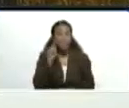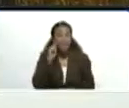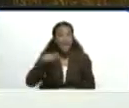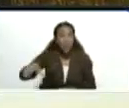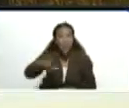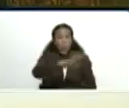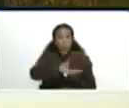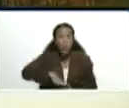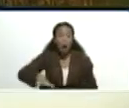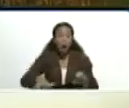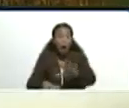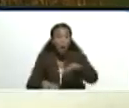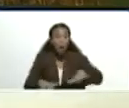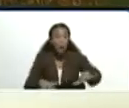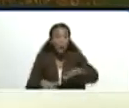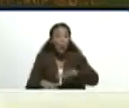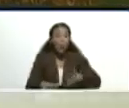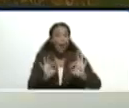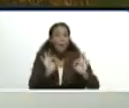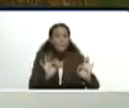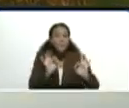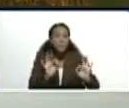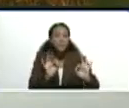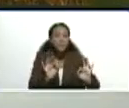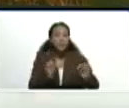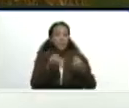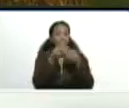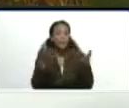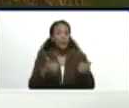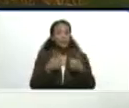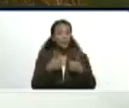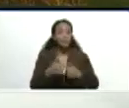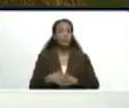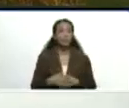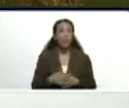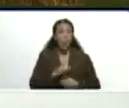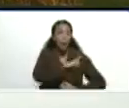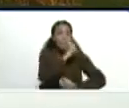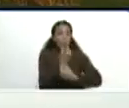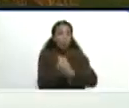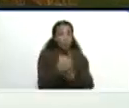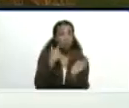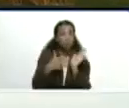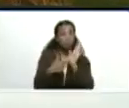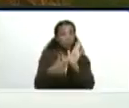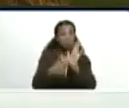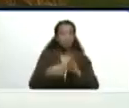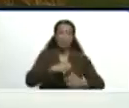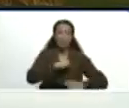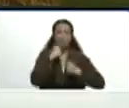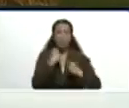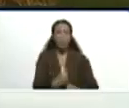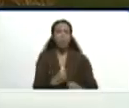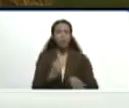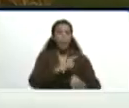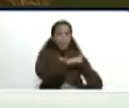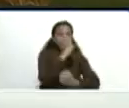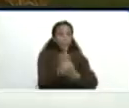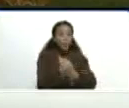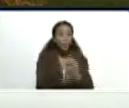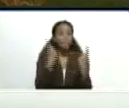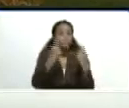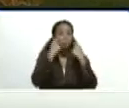esa zona espectacular, mira, con el poder popular siempre, con el poder